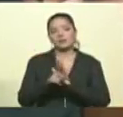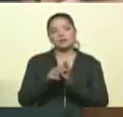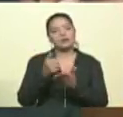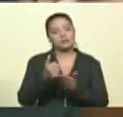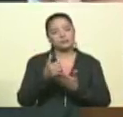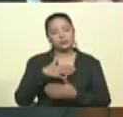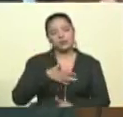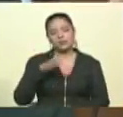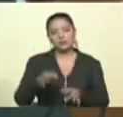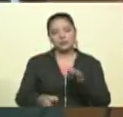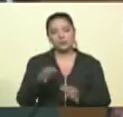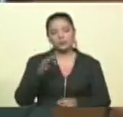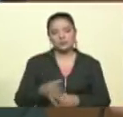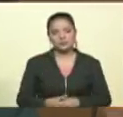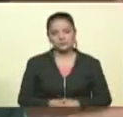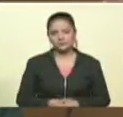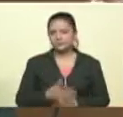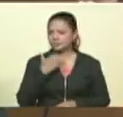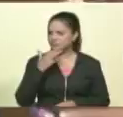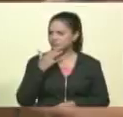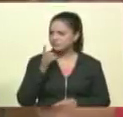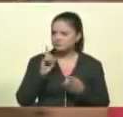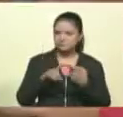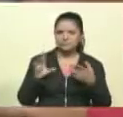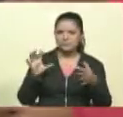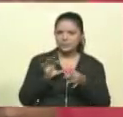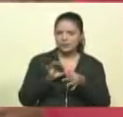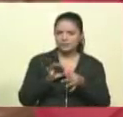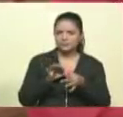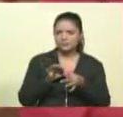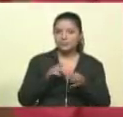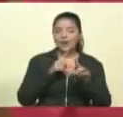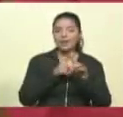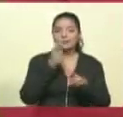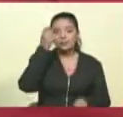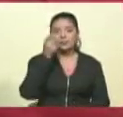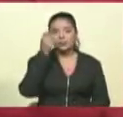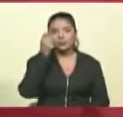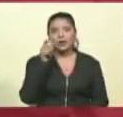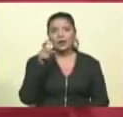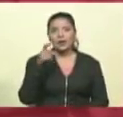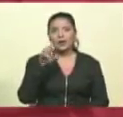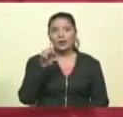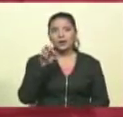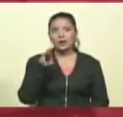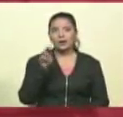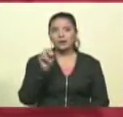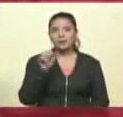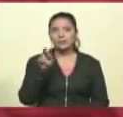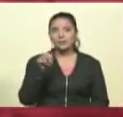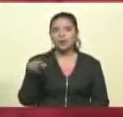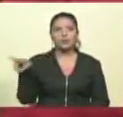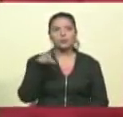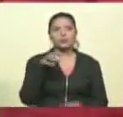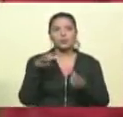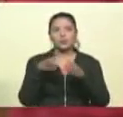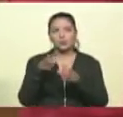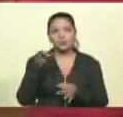con la justicia. ¿Tienen alguna entonces relación el exdiputado Germán Ferrer con el bufete de abogados